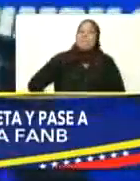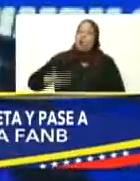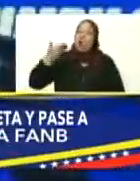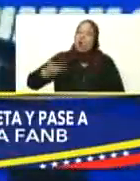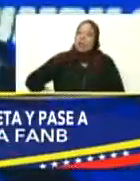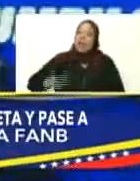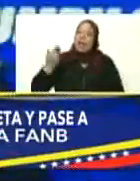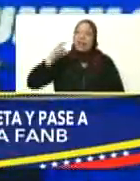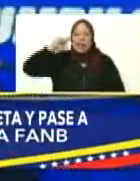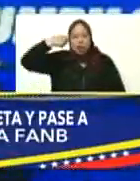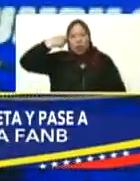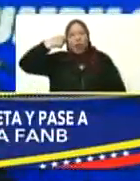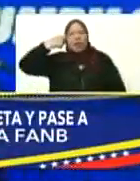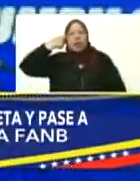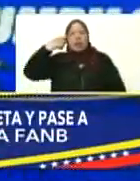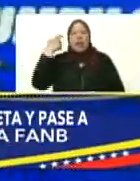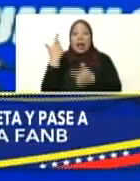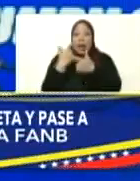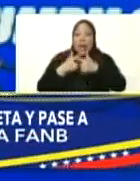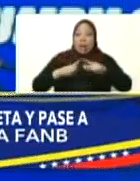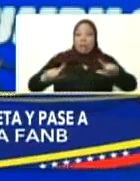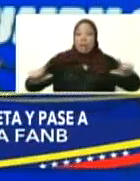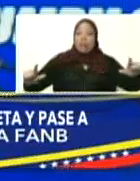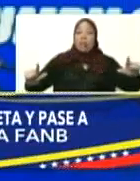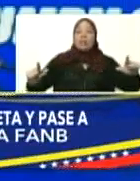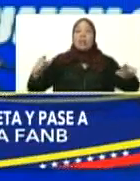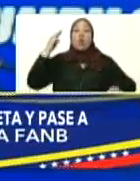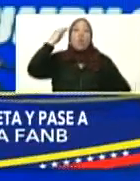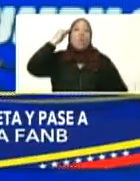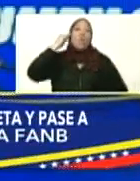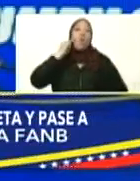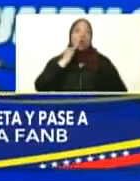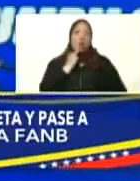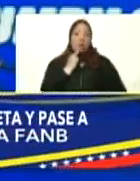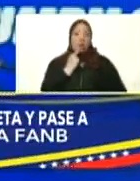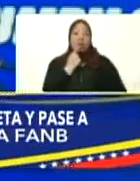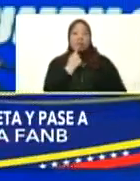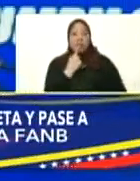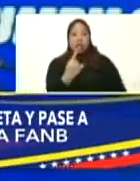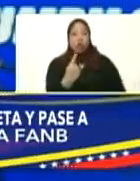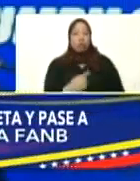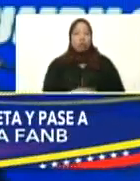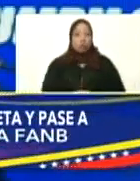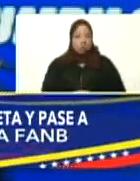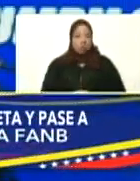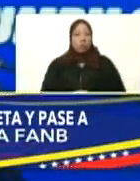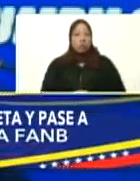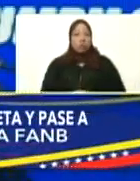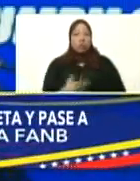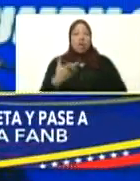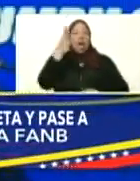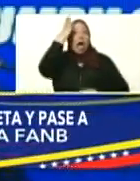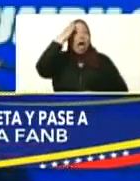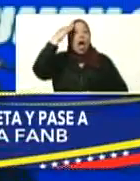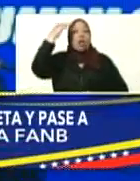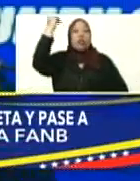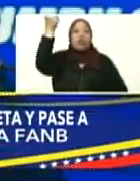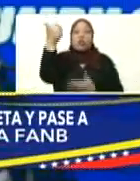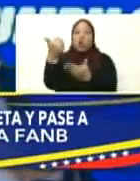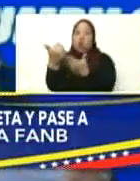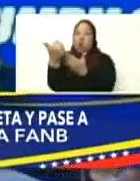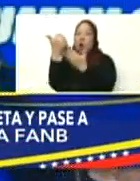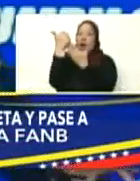aquella importante frase del libertador general en jefe Simón Bolívar. Cito: Dios concede la victoria a la